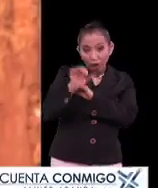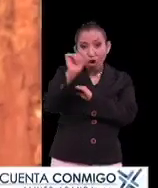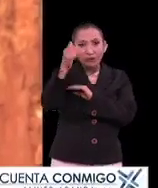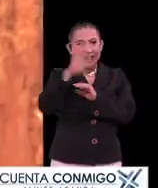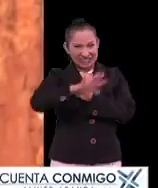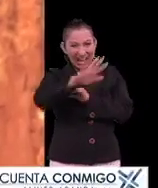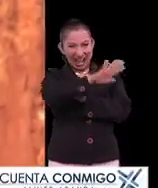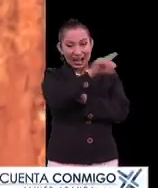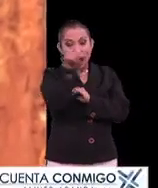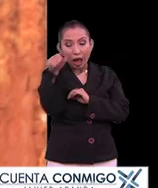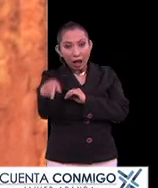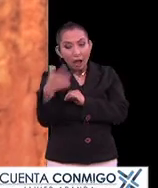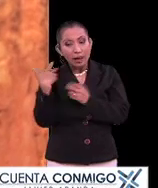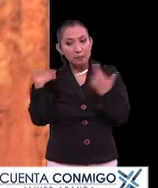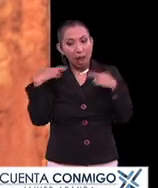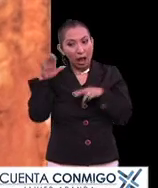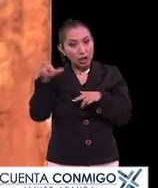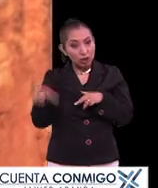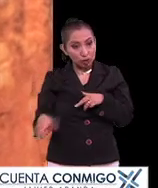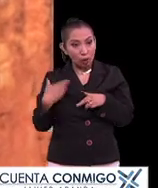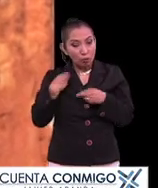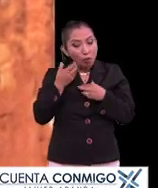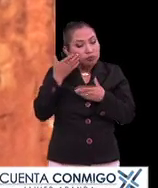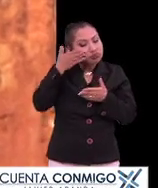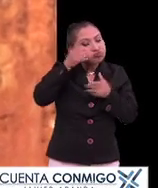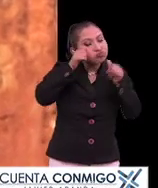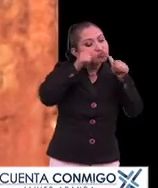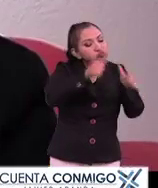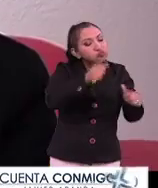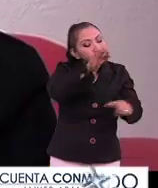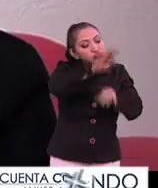otras disciplinas que el maestro aborda,